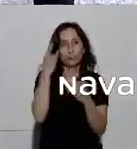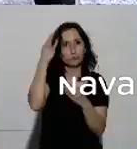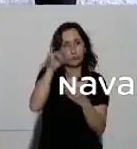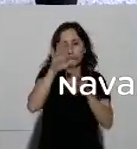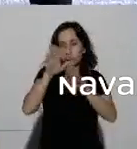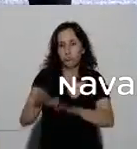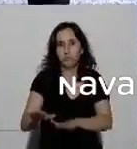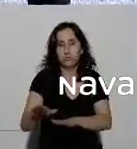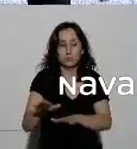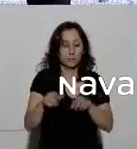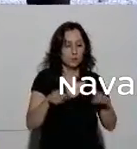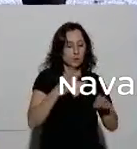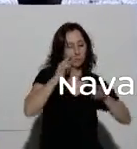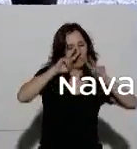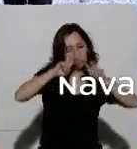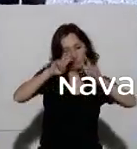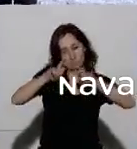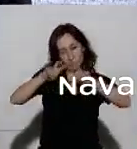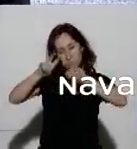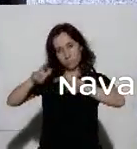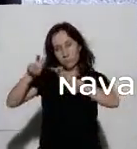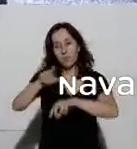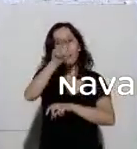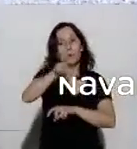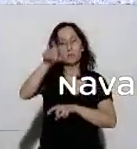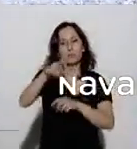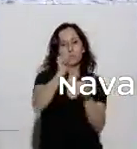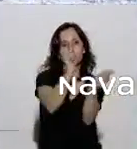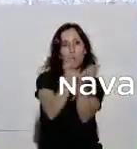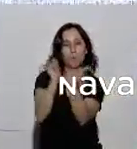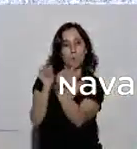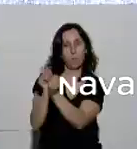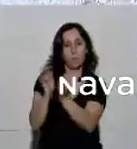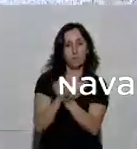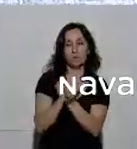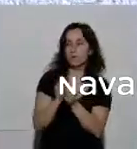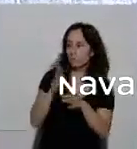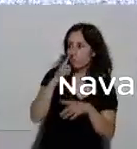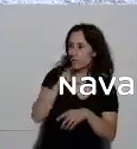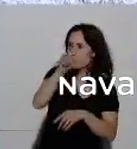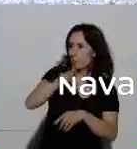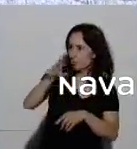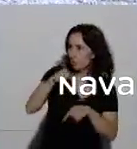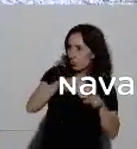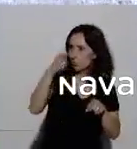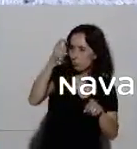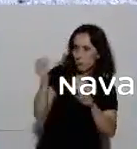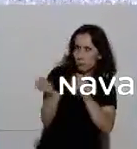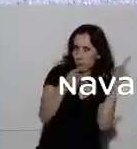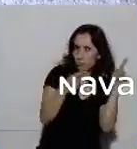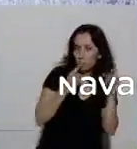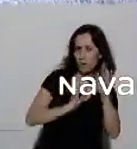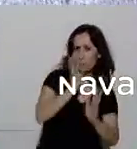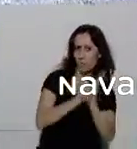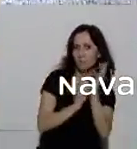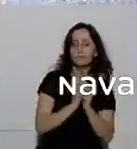inquisidores vienen, se ponen a investigar, se van llevando a los primeros prisioneros. Y realmente llevan a la hoguera personas de Zugarramurdi. Sí, sí, pues